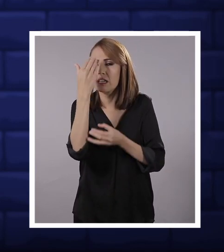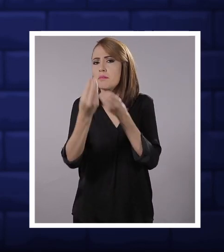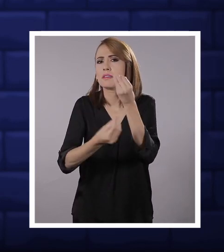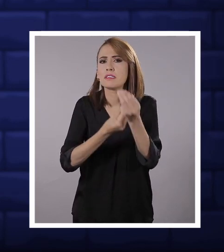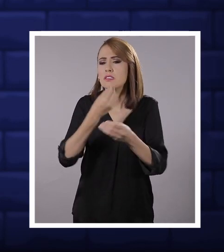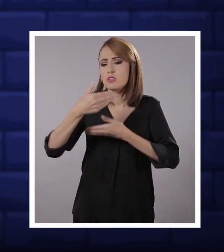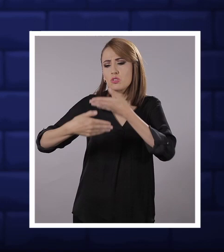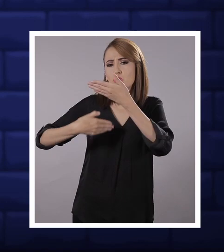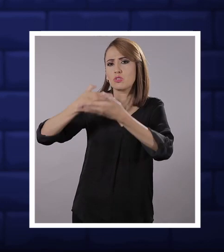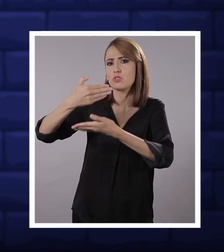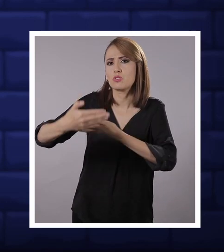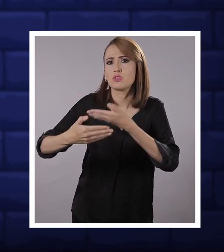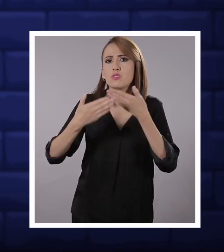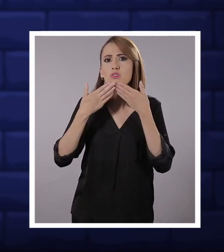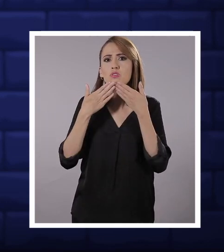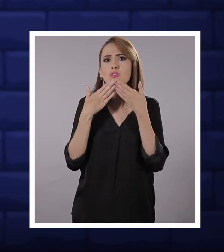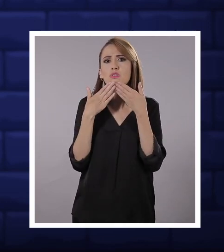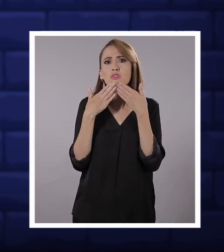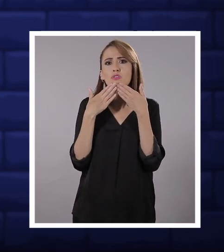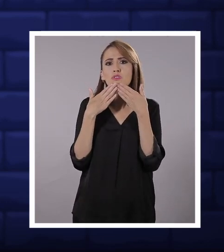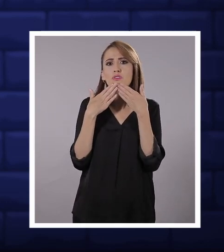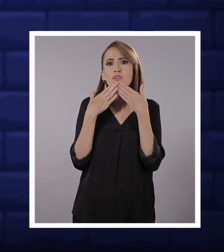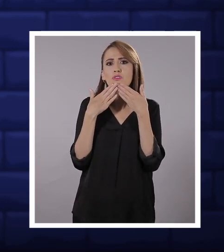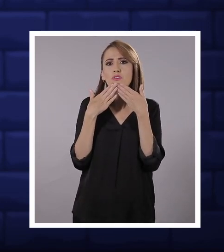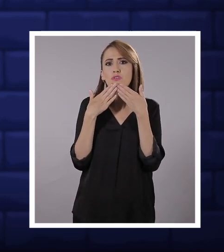puedes encontrar esta sucesión?